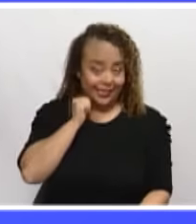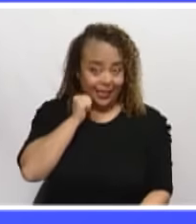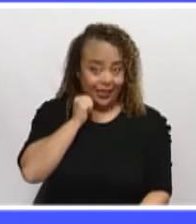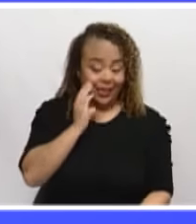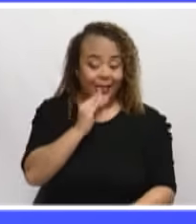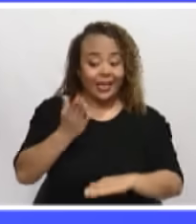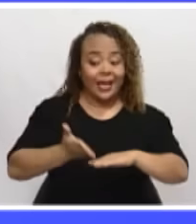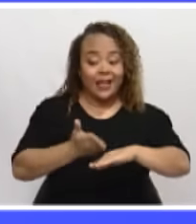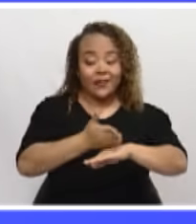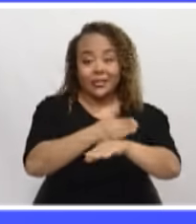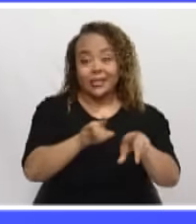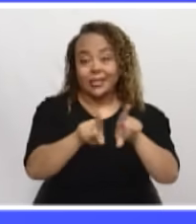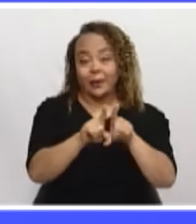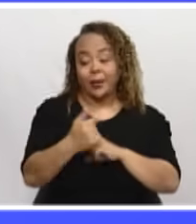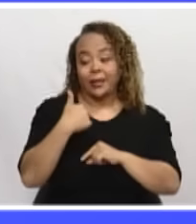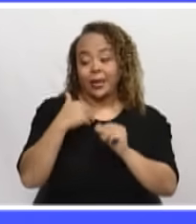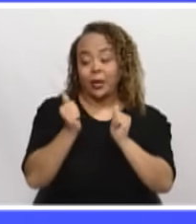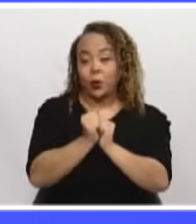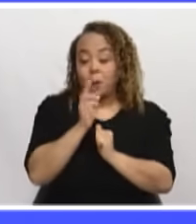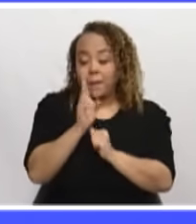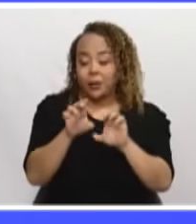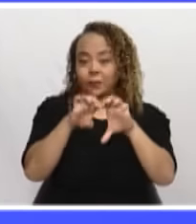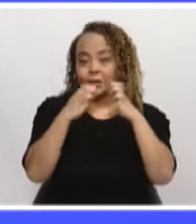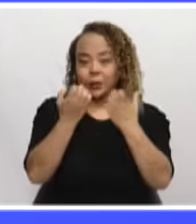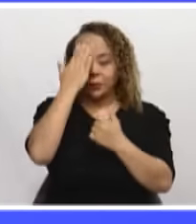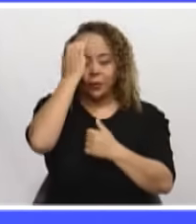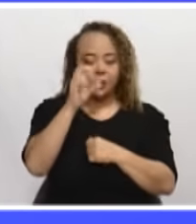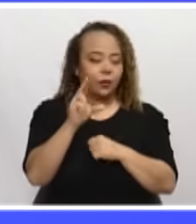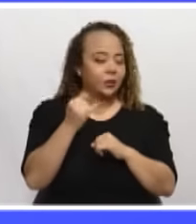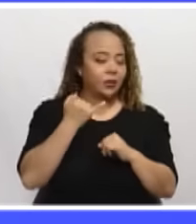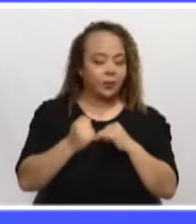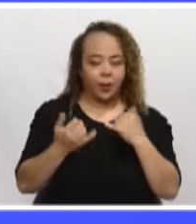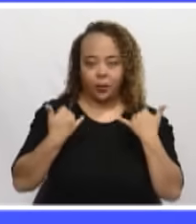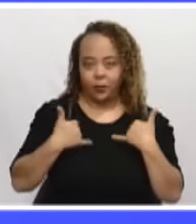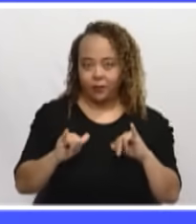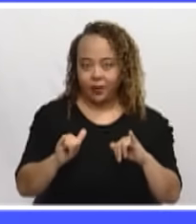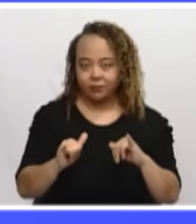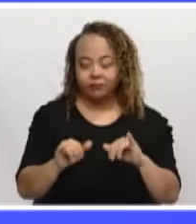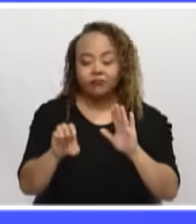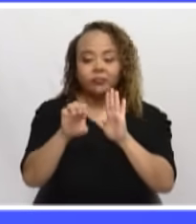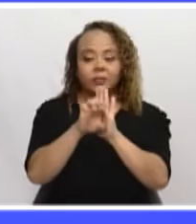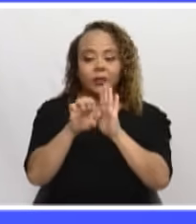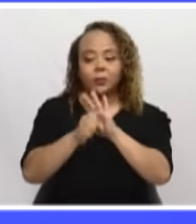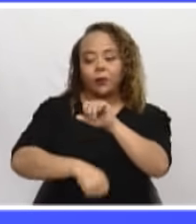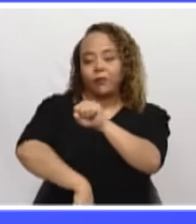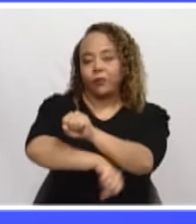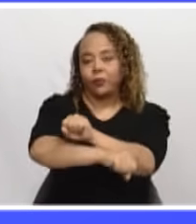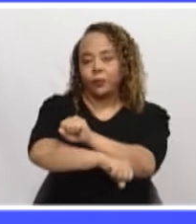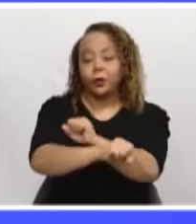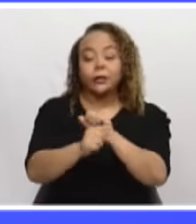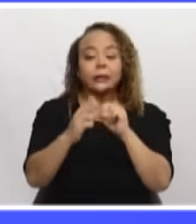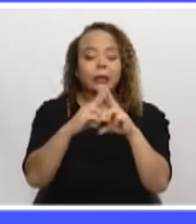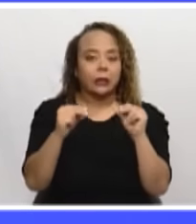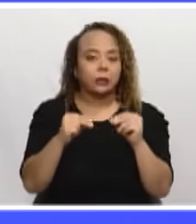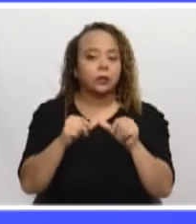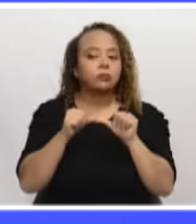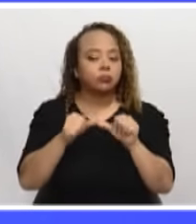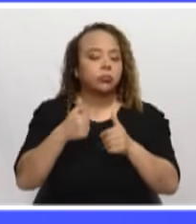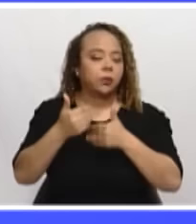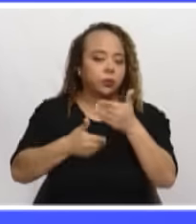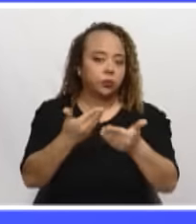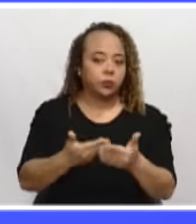avances también que van a tener con este mismo estadio porque no es ad o sea es un ejemplo de que el fútbol nicaragüense continúe en